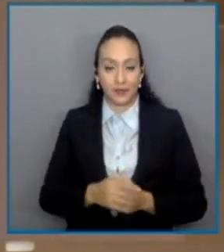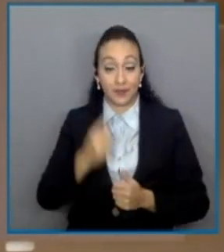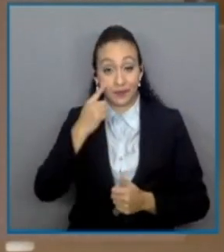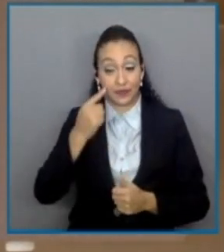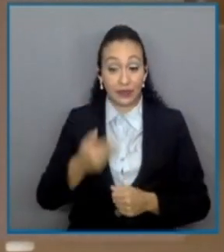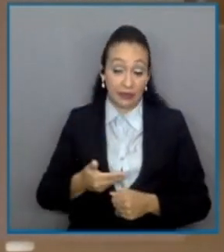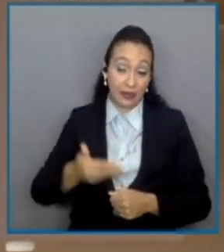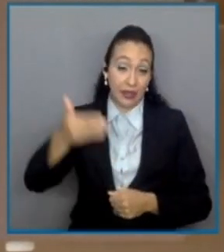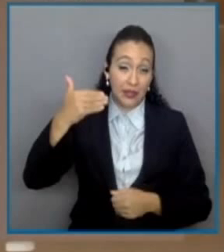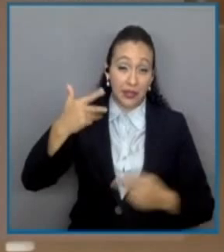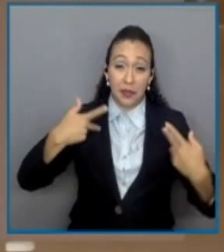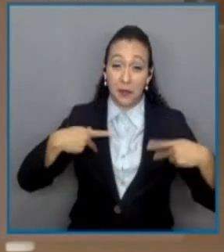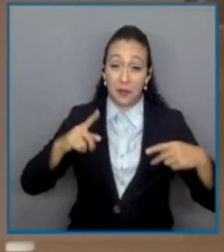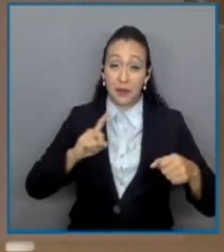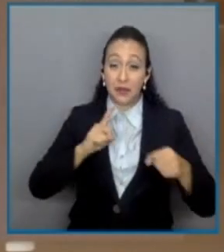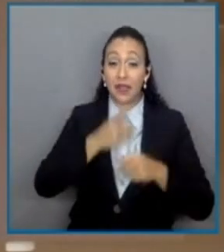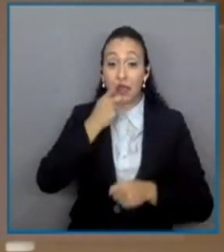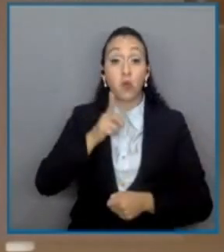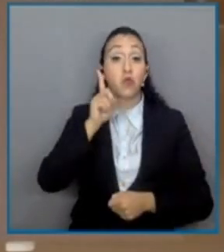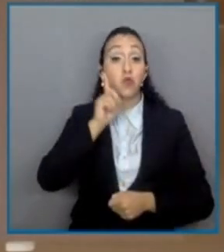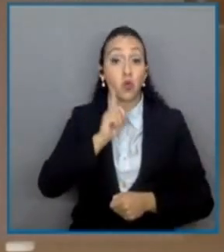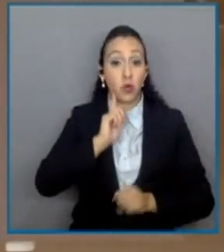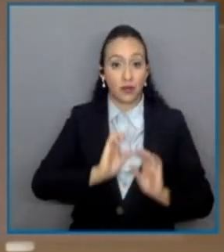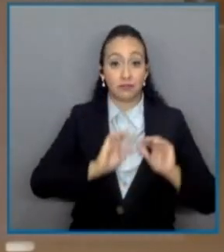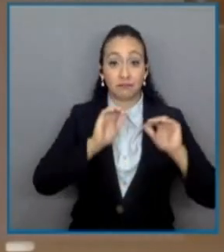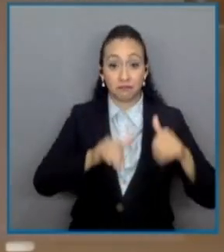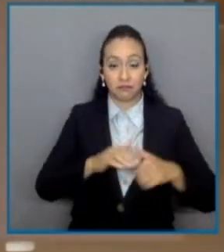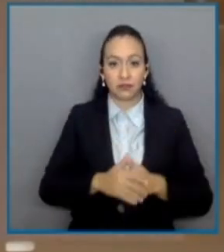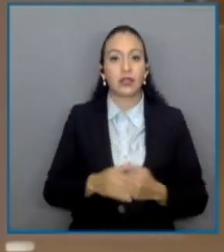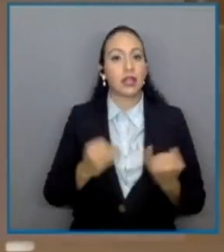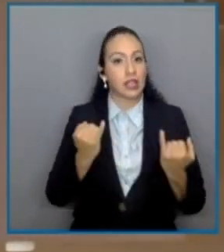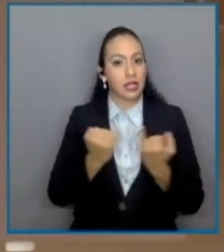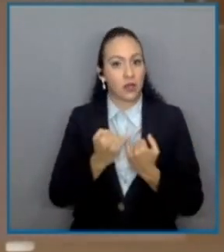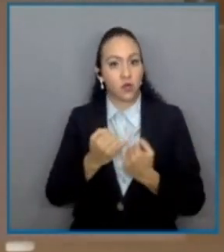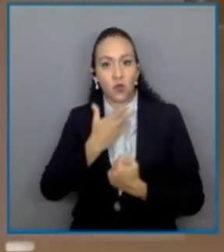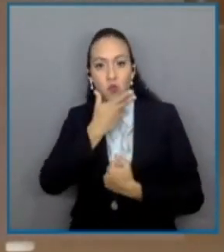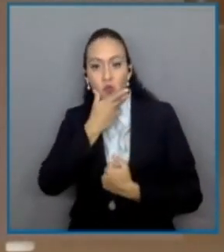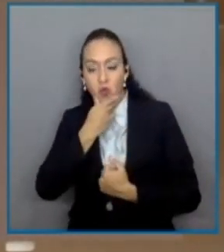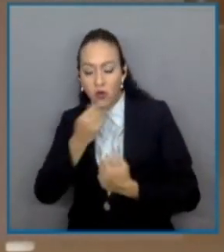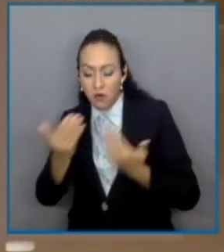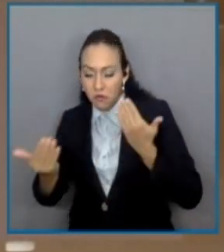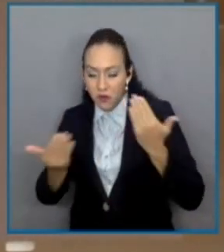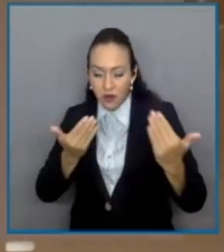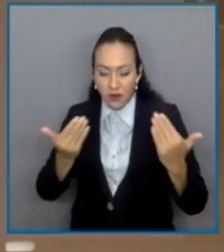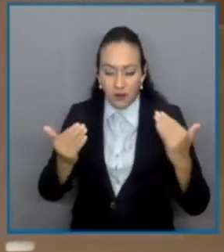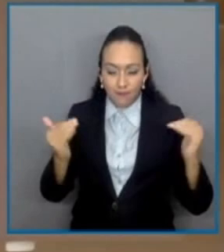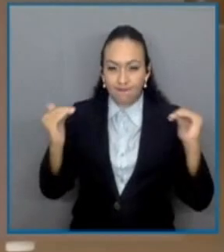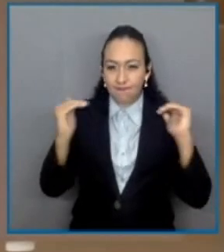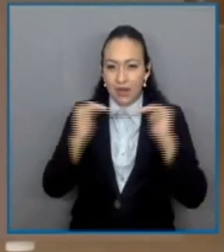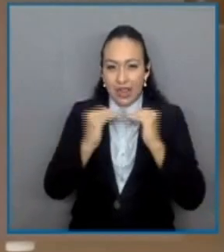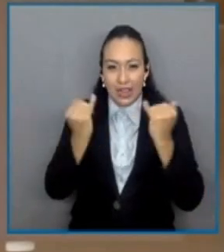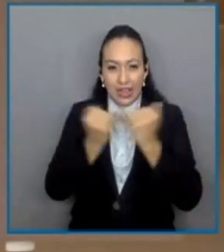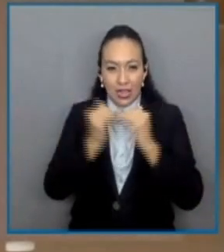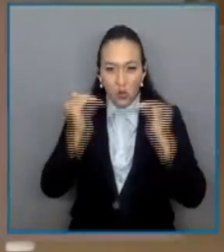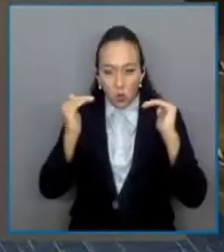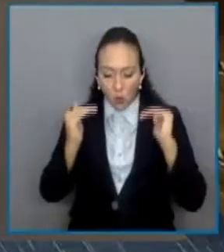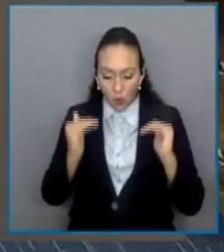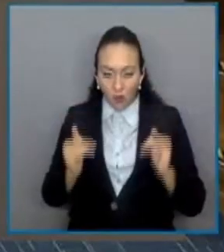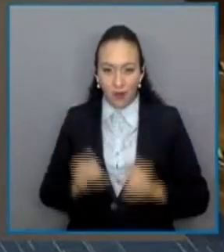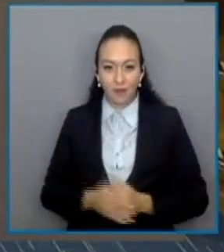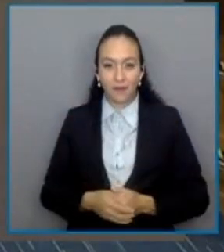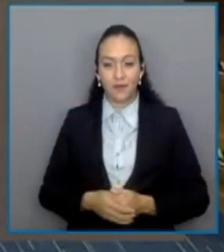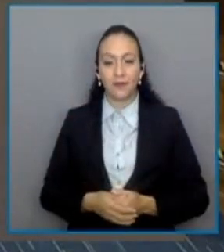autoadscritas como mujeres sean computadas para los hombres al hacer la verificación de paridad en el ayuntamiento.